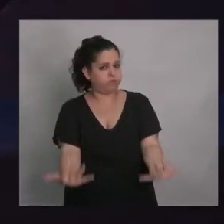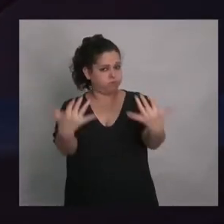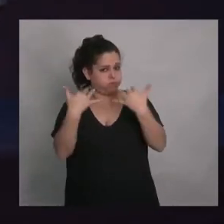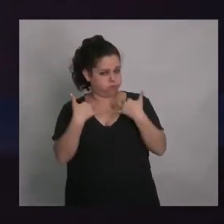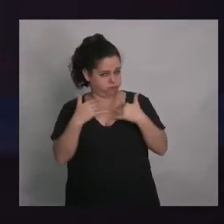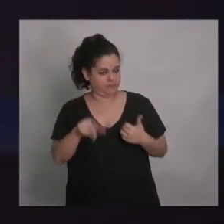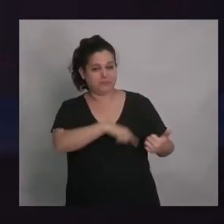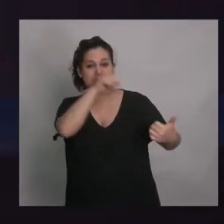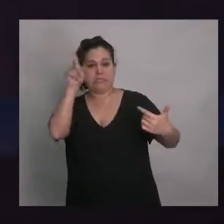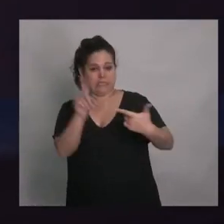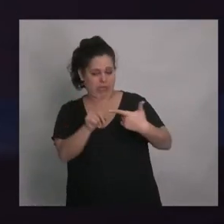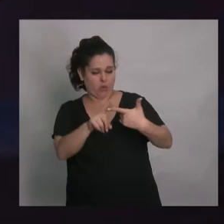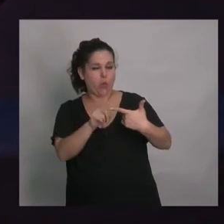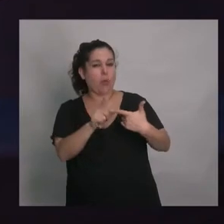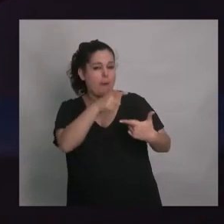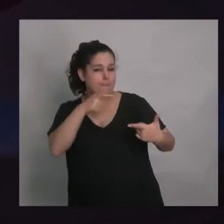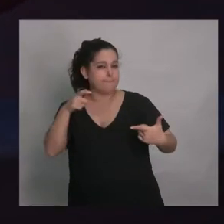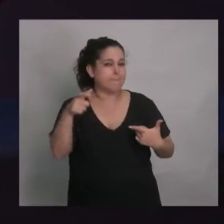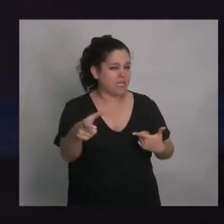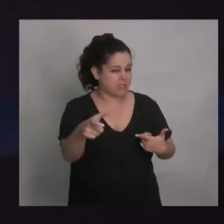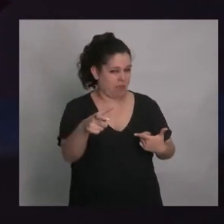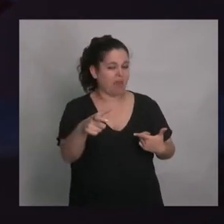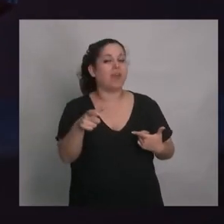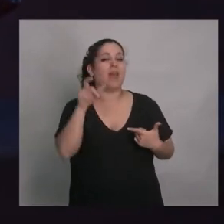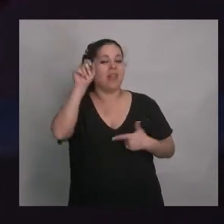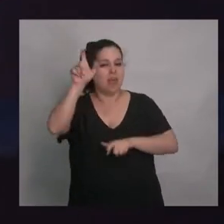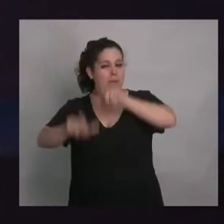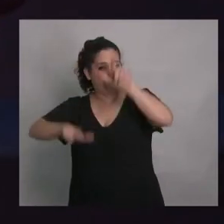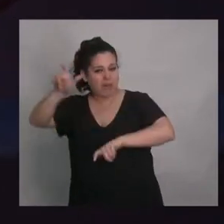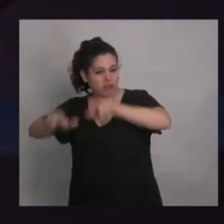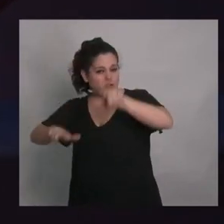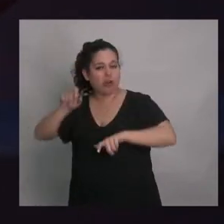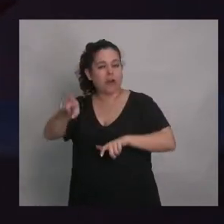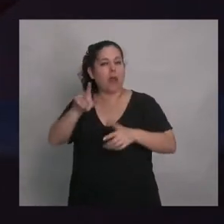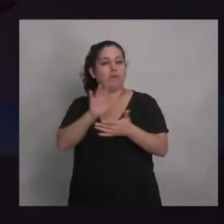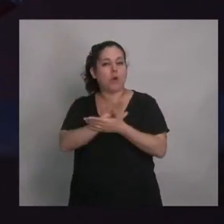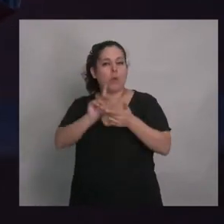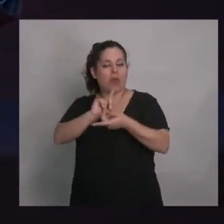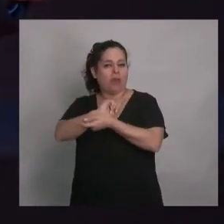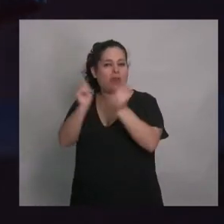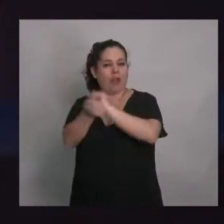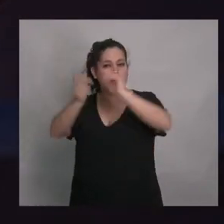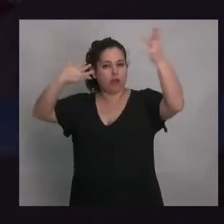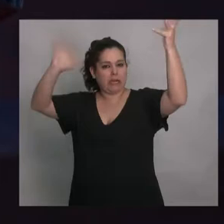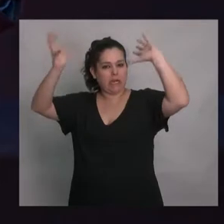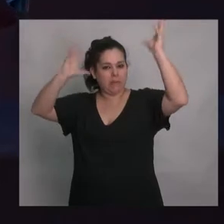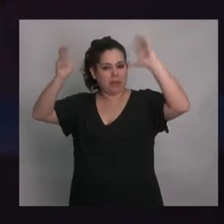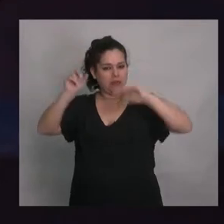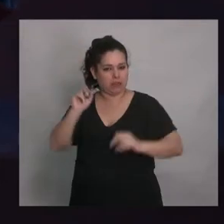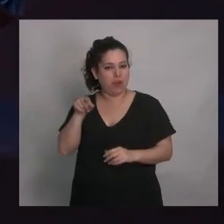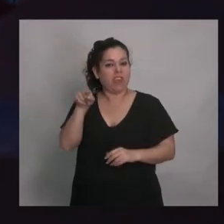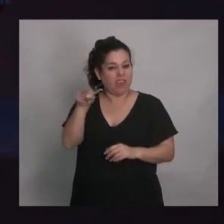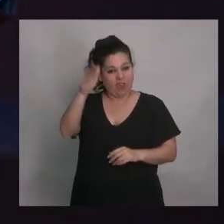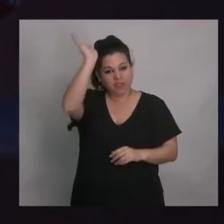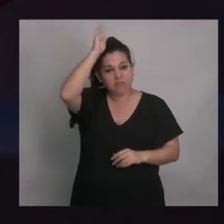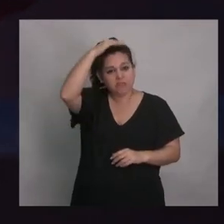segundo un mensaje a nombre de los damnificados por el cambio climático no